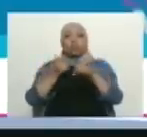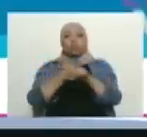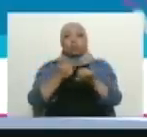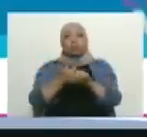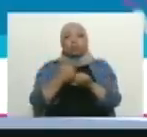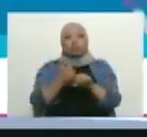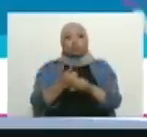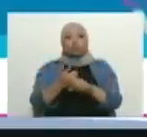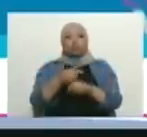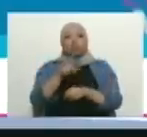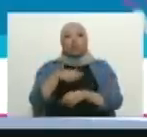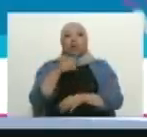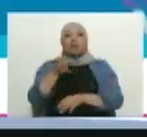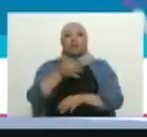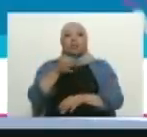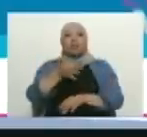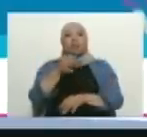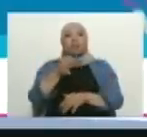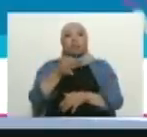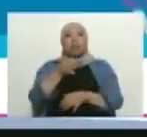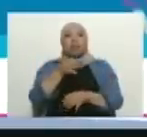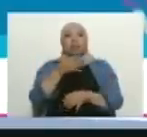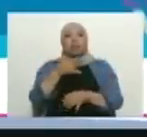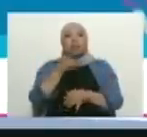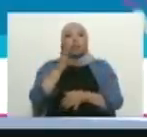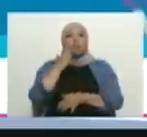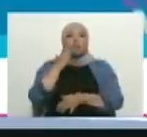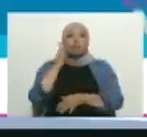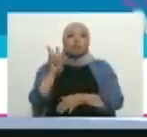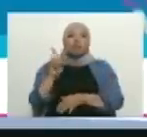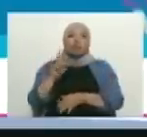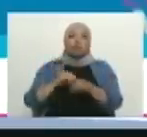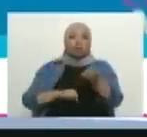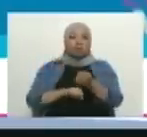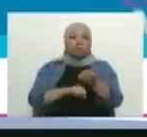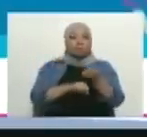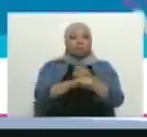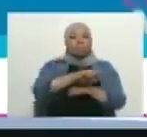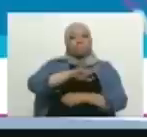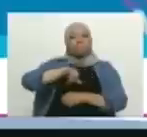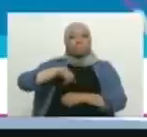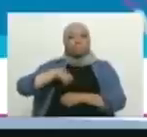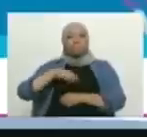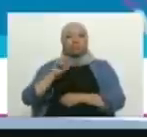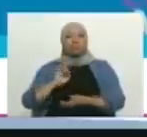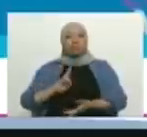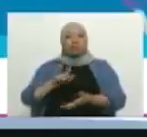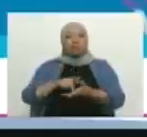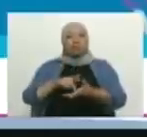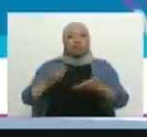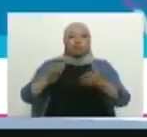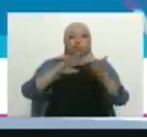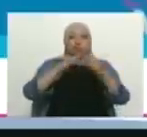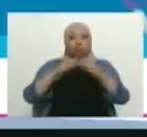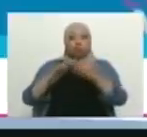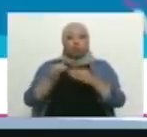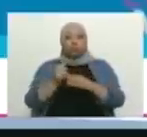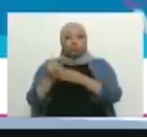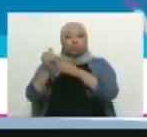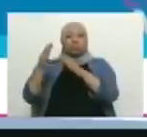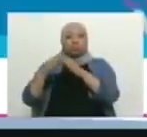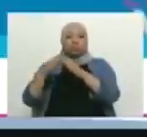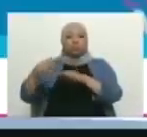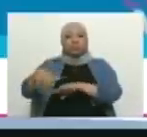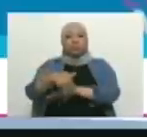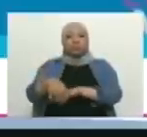dar. Siempre he contado con la madre venezolana, con su participación como jefa de calle,